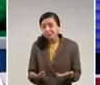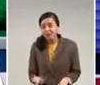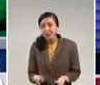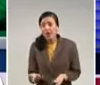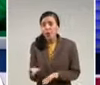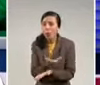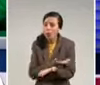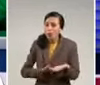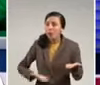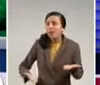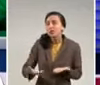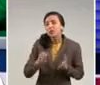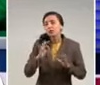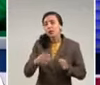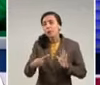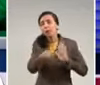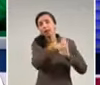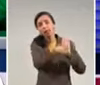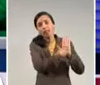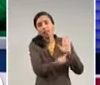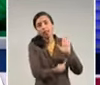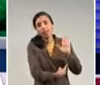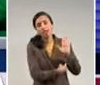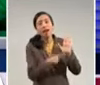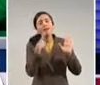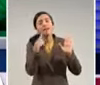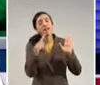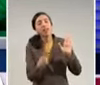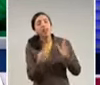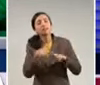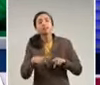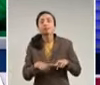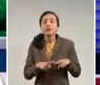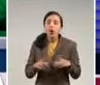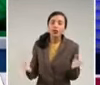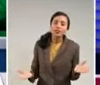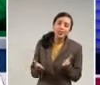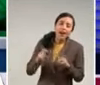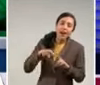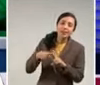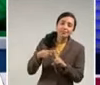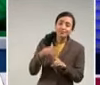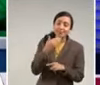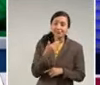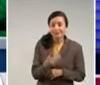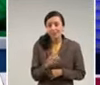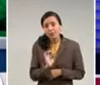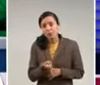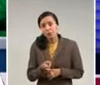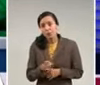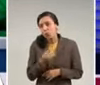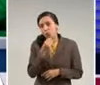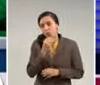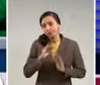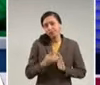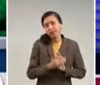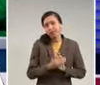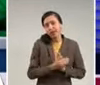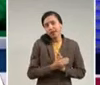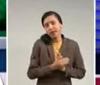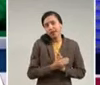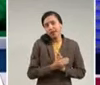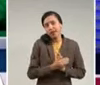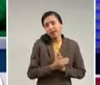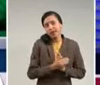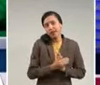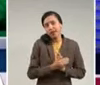compartimos con elementos los aspectos positivos de la evolución de la pandemia. No podemos ocultarlo, y creo que para todos